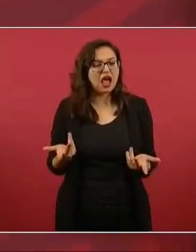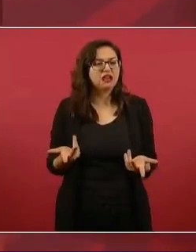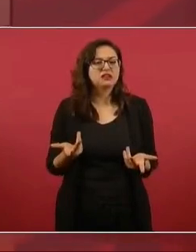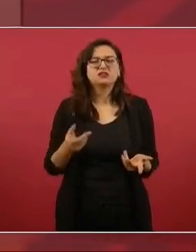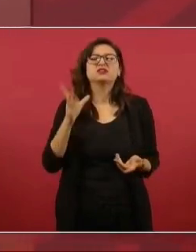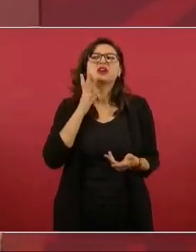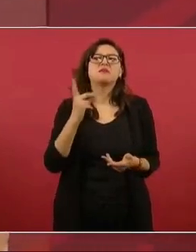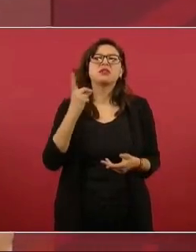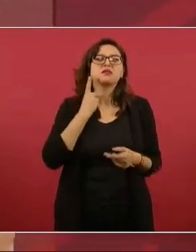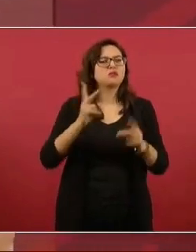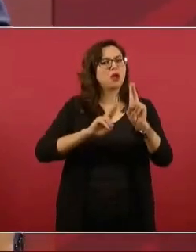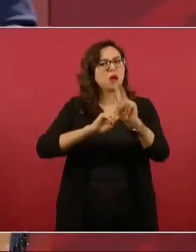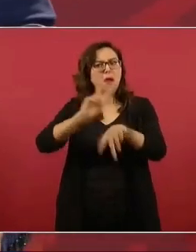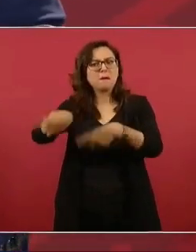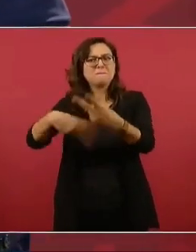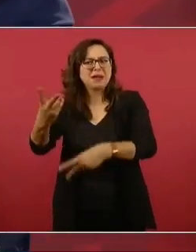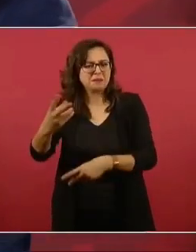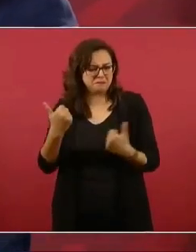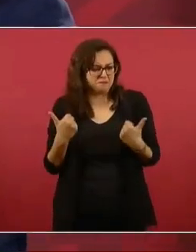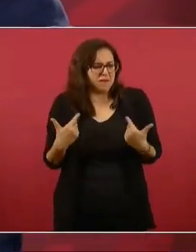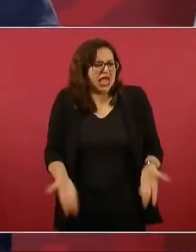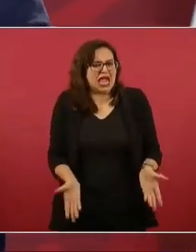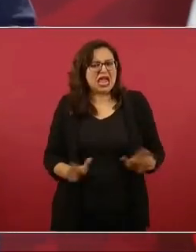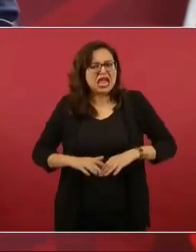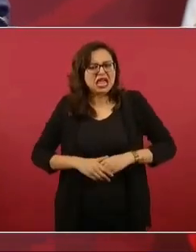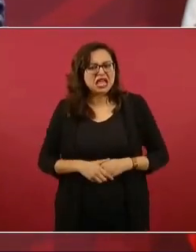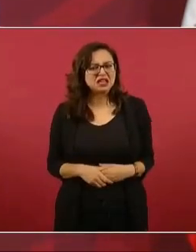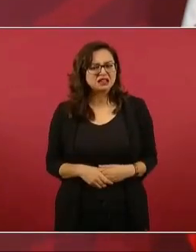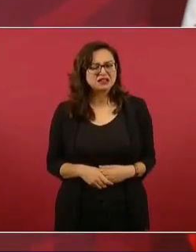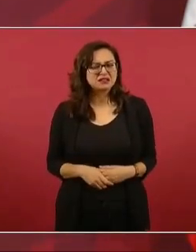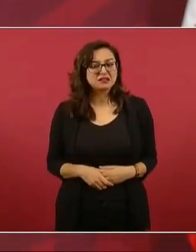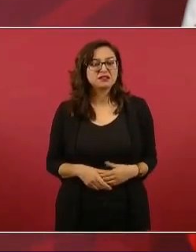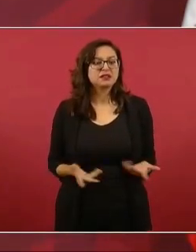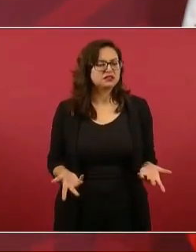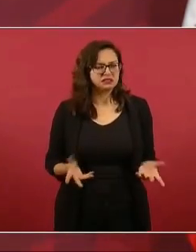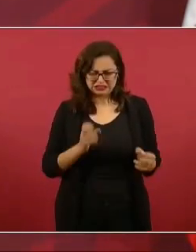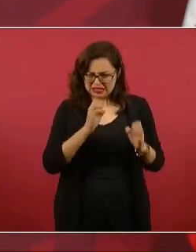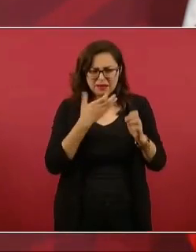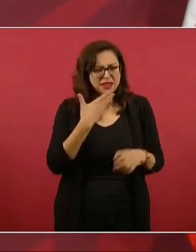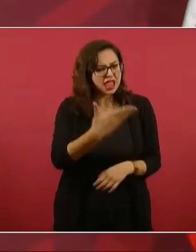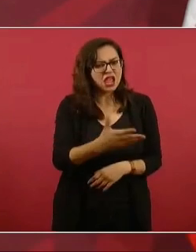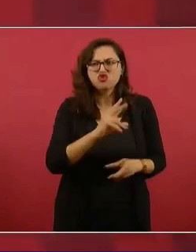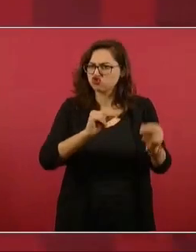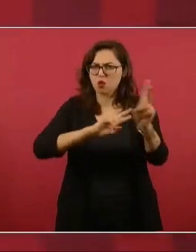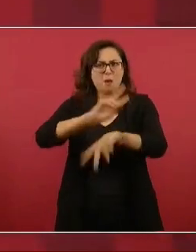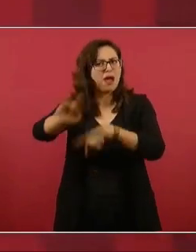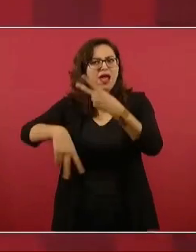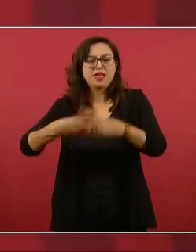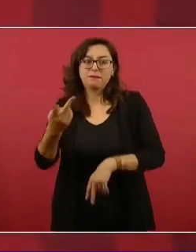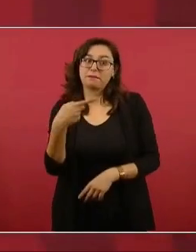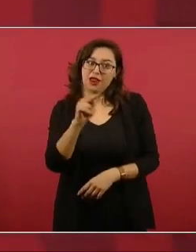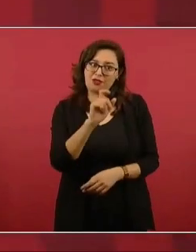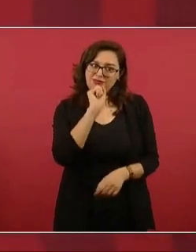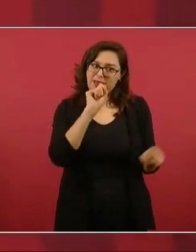Cámara de Diputados, que no vayan a la Cámara de Senadores, nada más que no cobren,